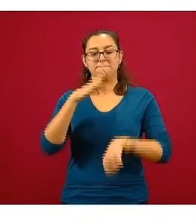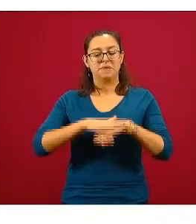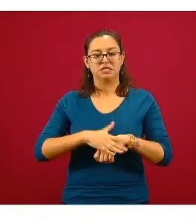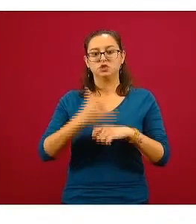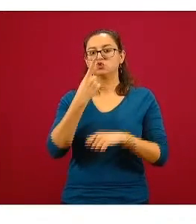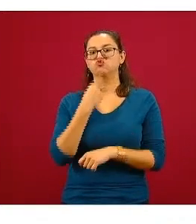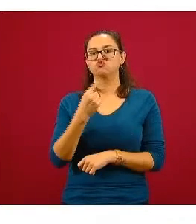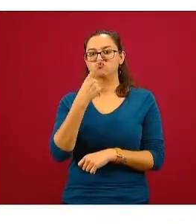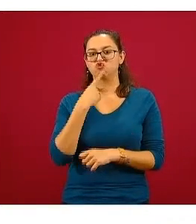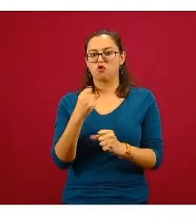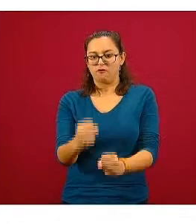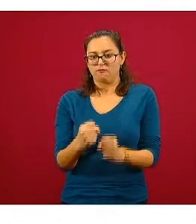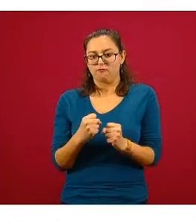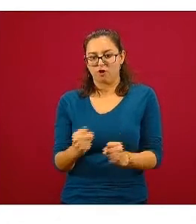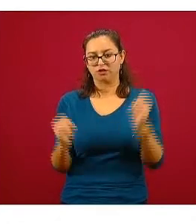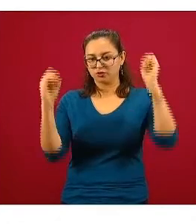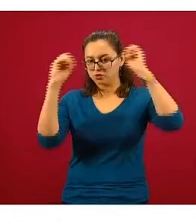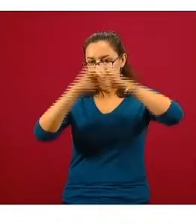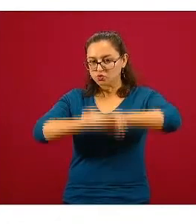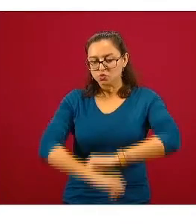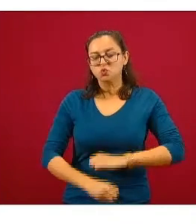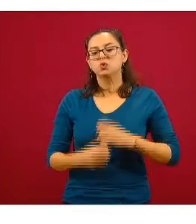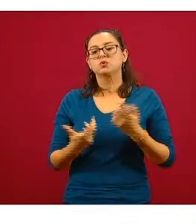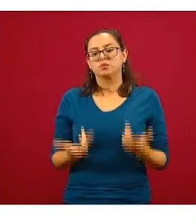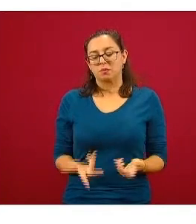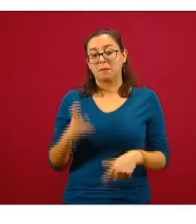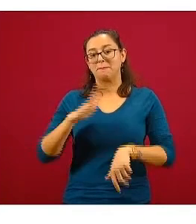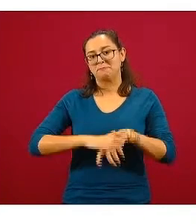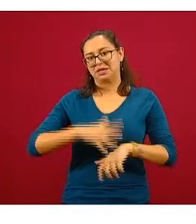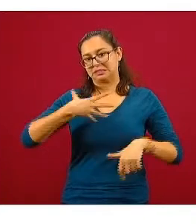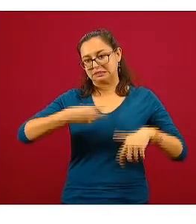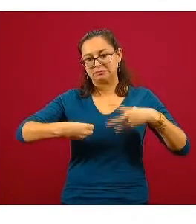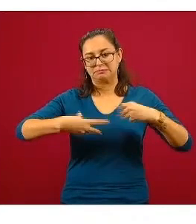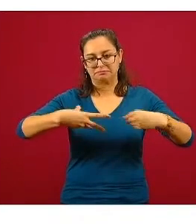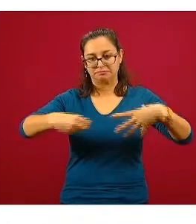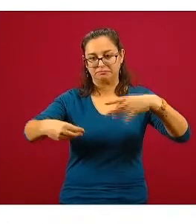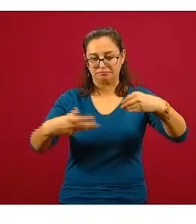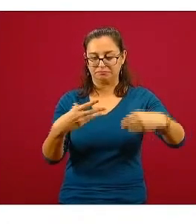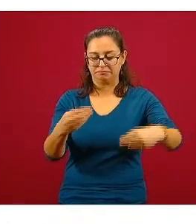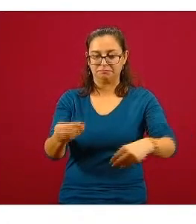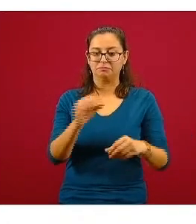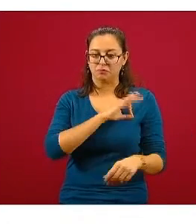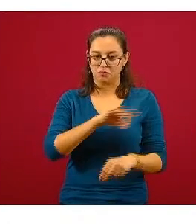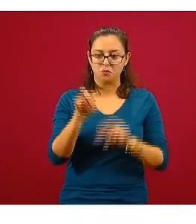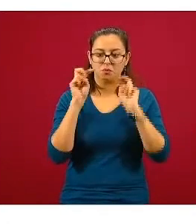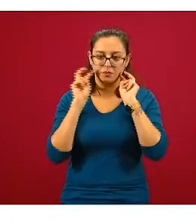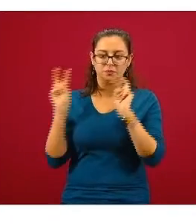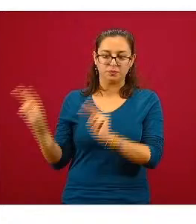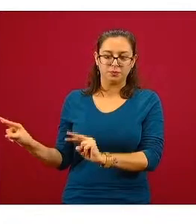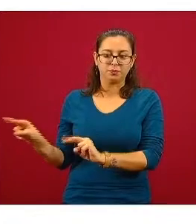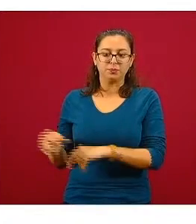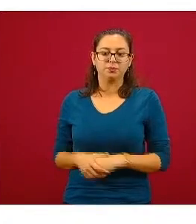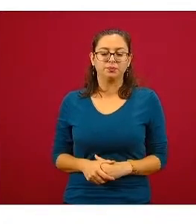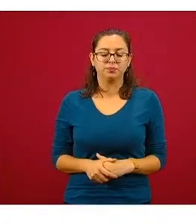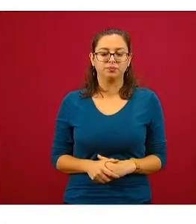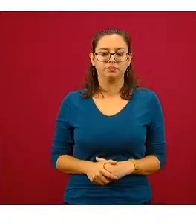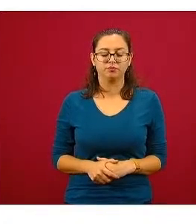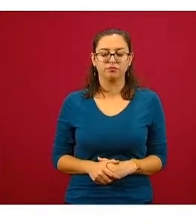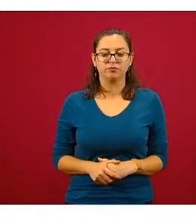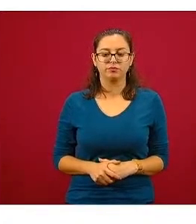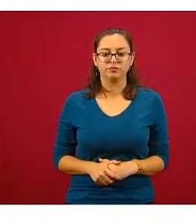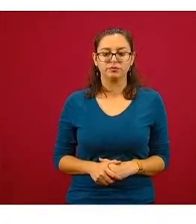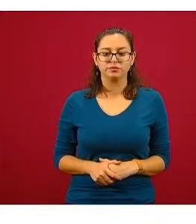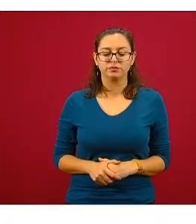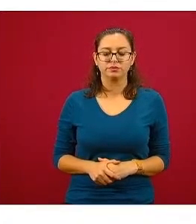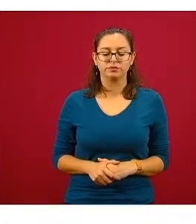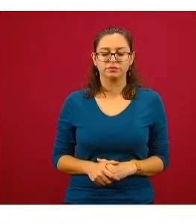que los colores rojos son más intensos, por lo tanto reflejan mayor transmisión, mayor afectación. Semana